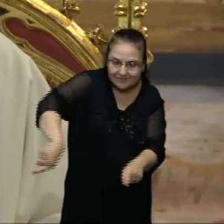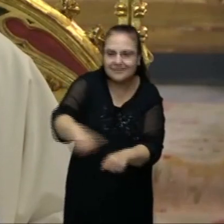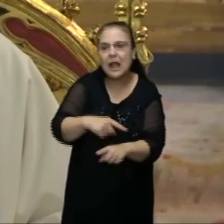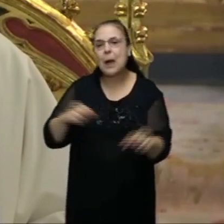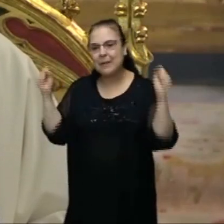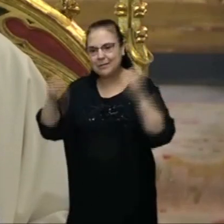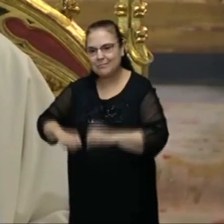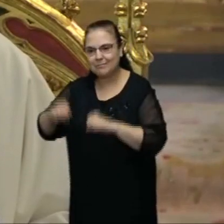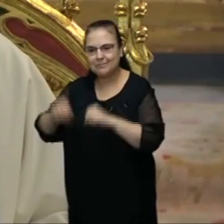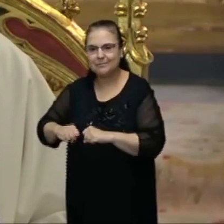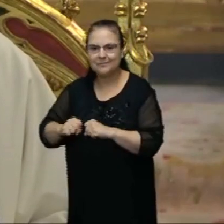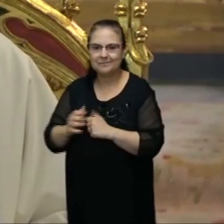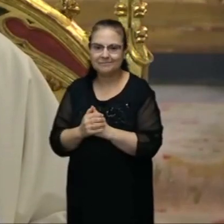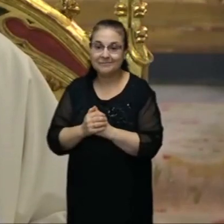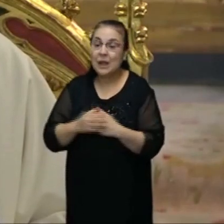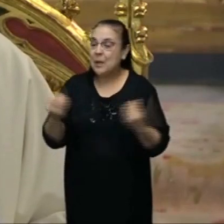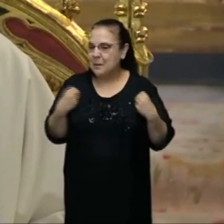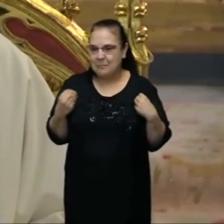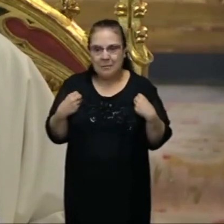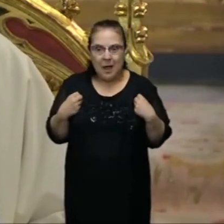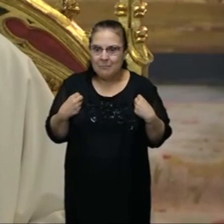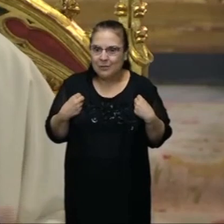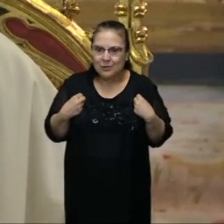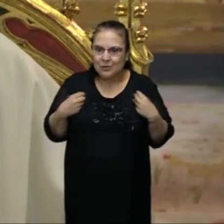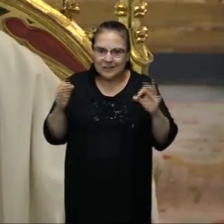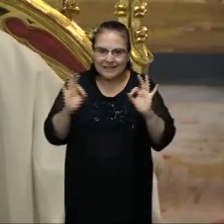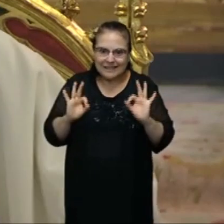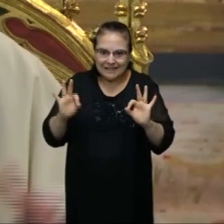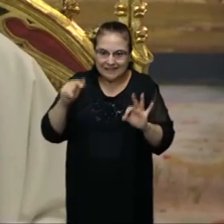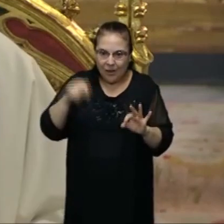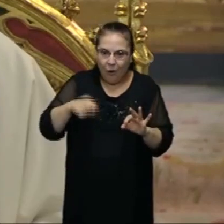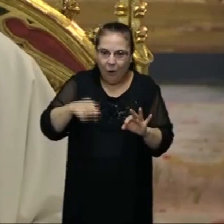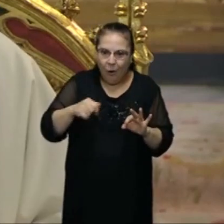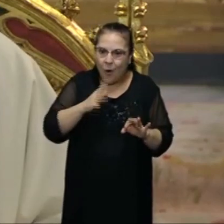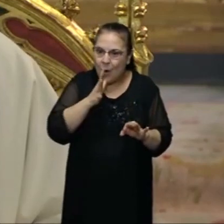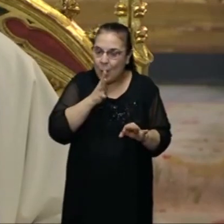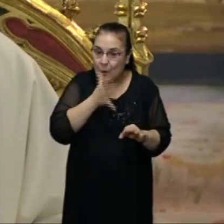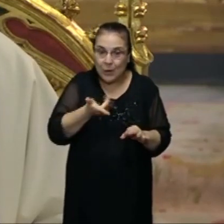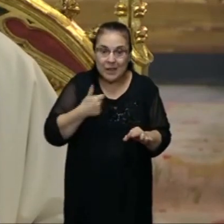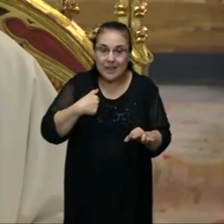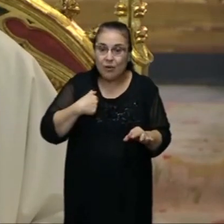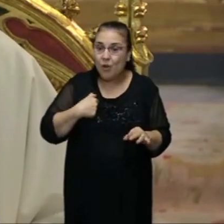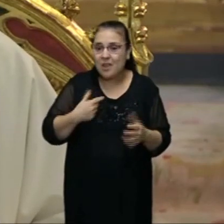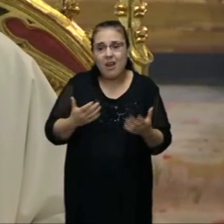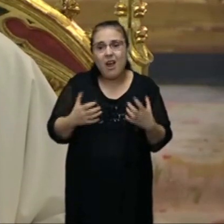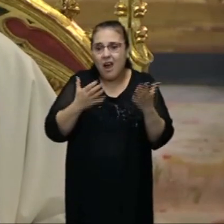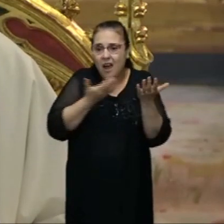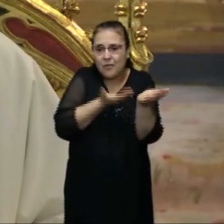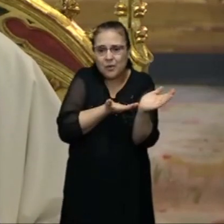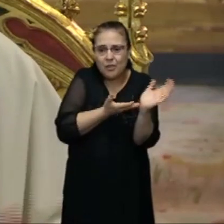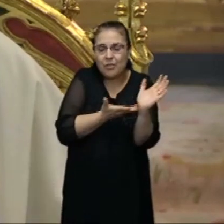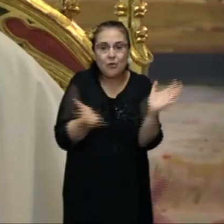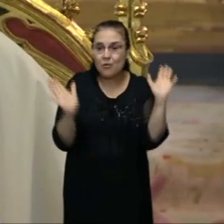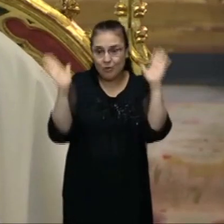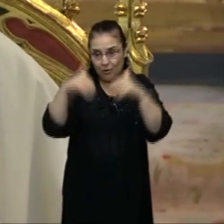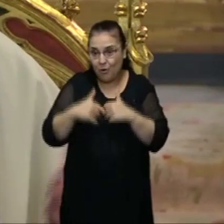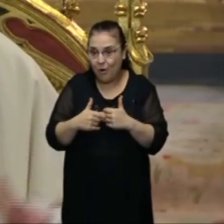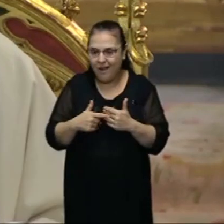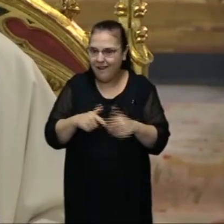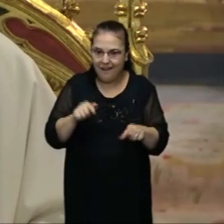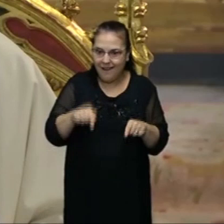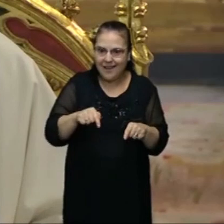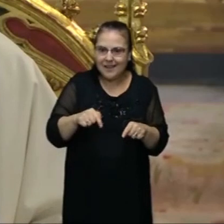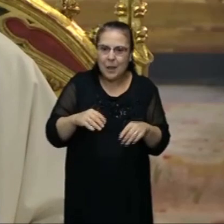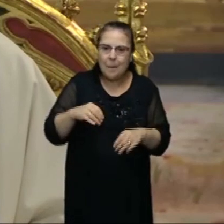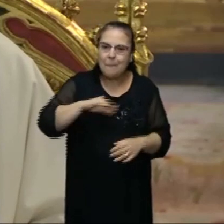vosotros. Pues que vivamos intensamente ese amor de Dios, y hoy por exigencias de programación no hay adoración, mañana sí que habrá, con lo cual siempre